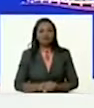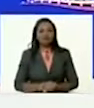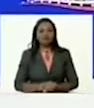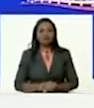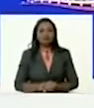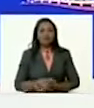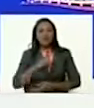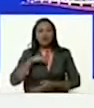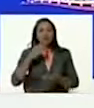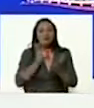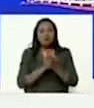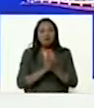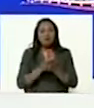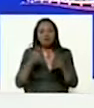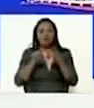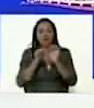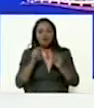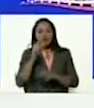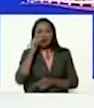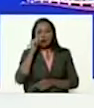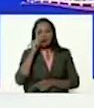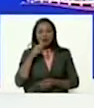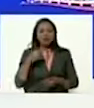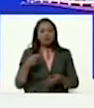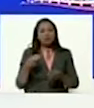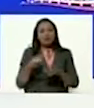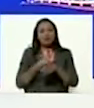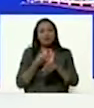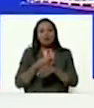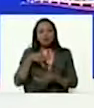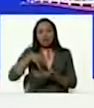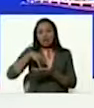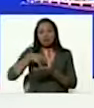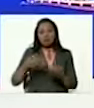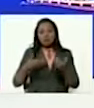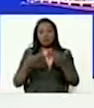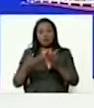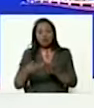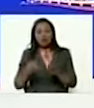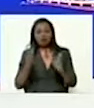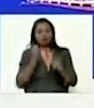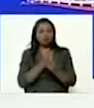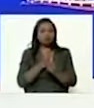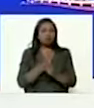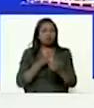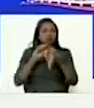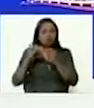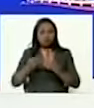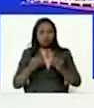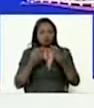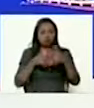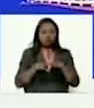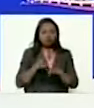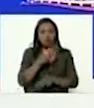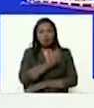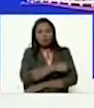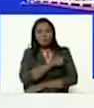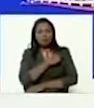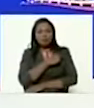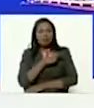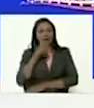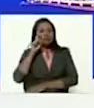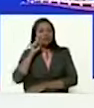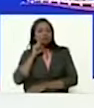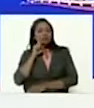Nuestro amigo, compañero Rafael Lacaba, para entregar las obras de rehabilitación integral del Hospital Materno